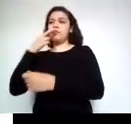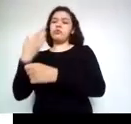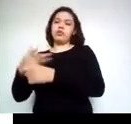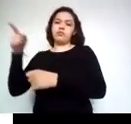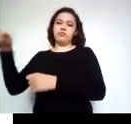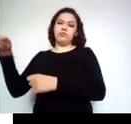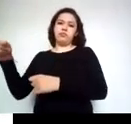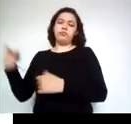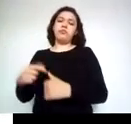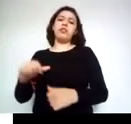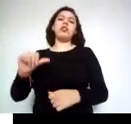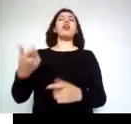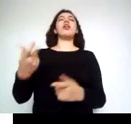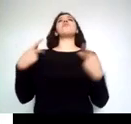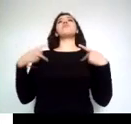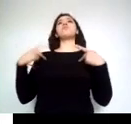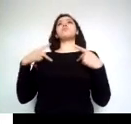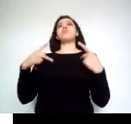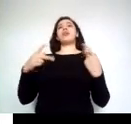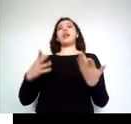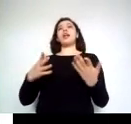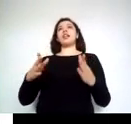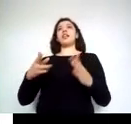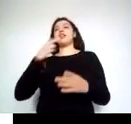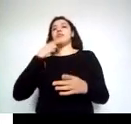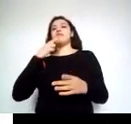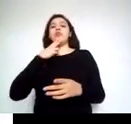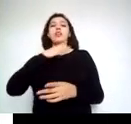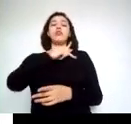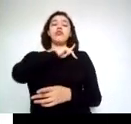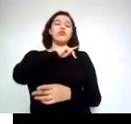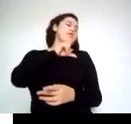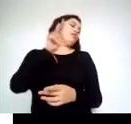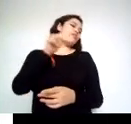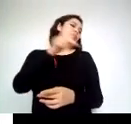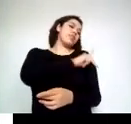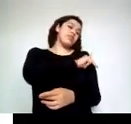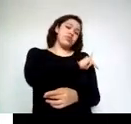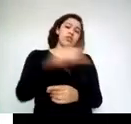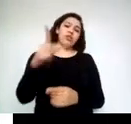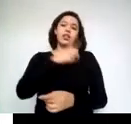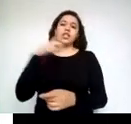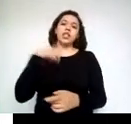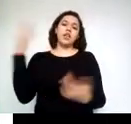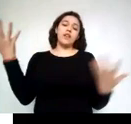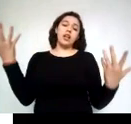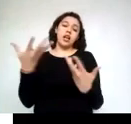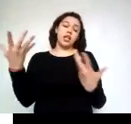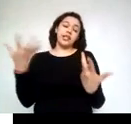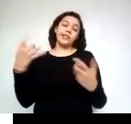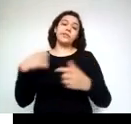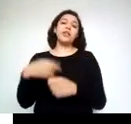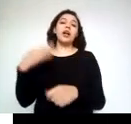están exentos de la implementación? Nadie. Como dijimos, todo mundo tiene que aplicarlo y en este